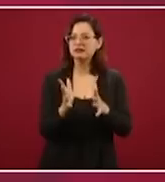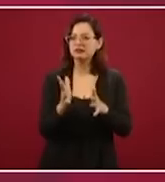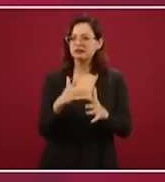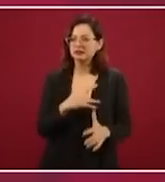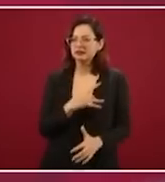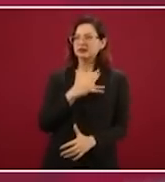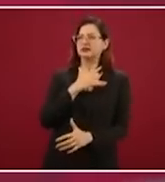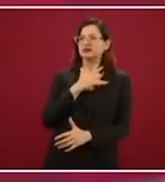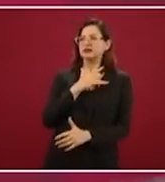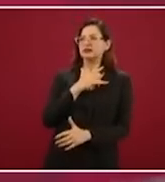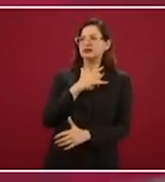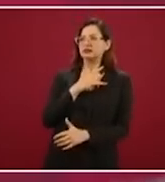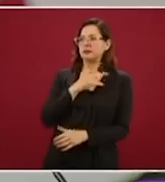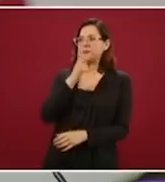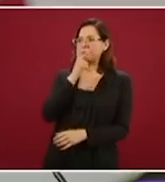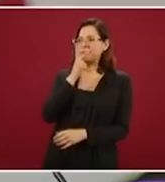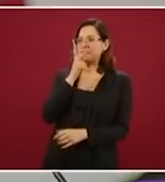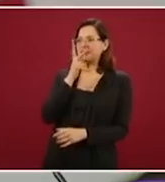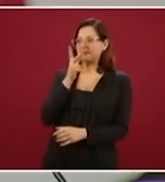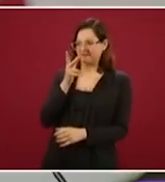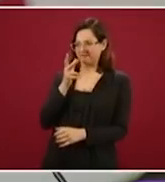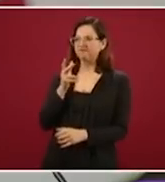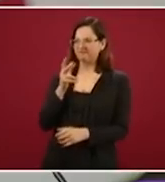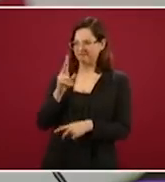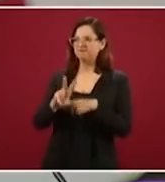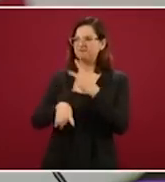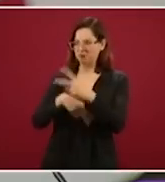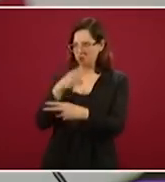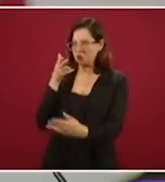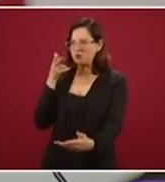la mayoría no